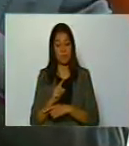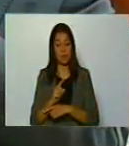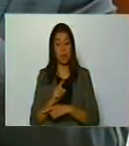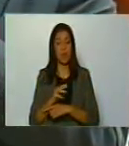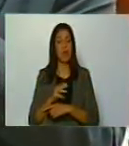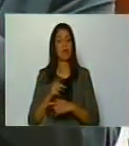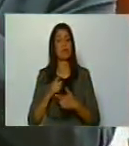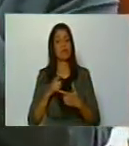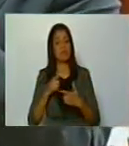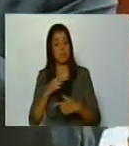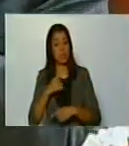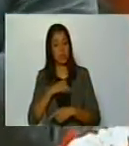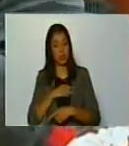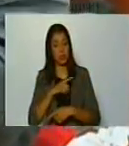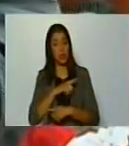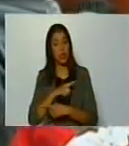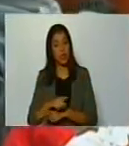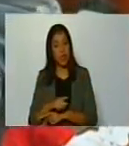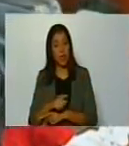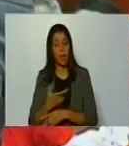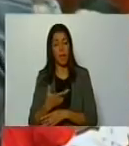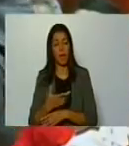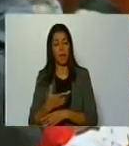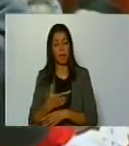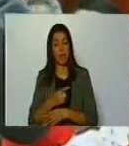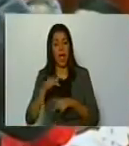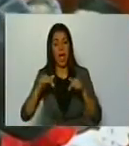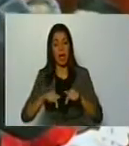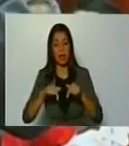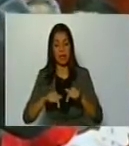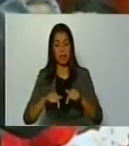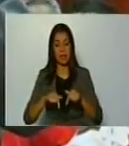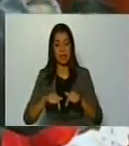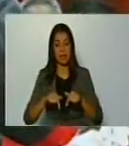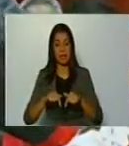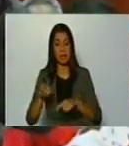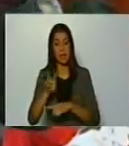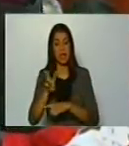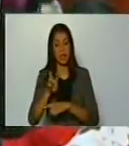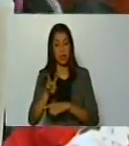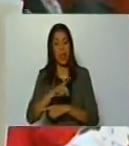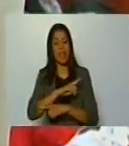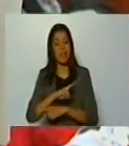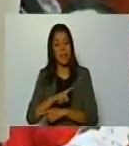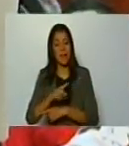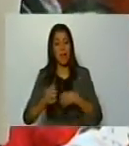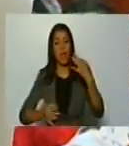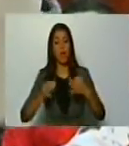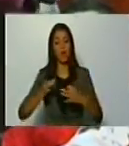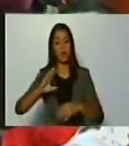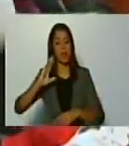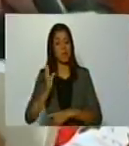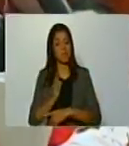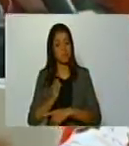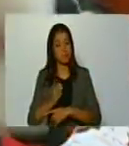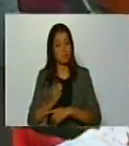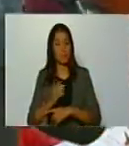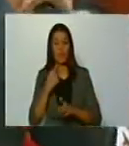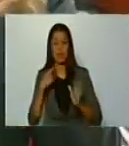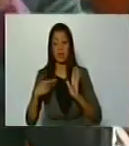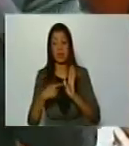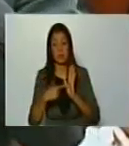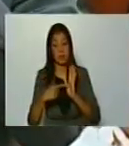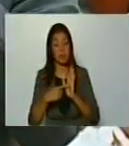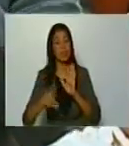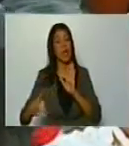razones por las cuales aquí tiene que haber justicia, como lo exige, como lo